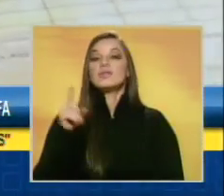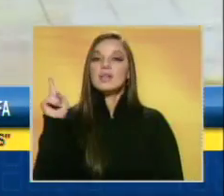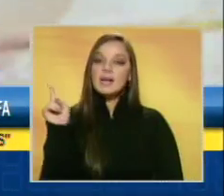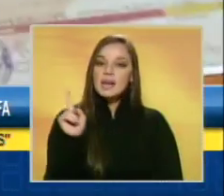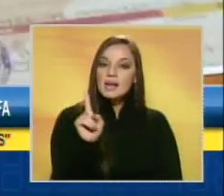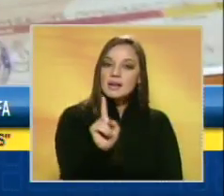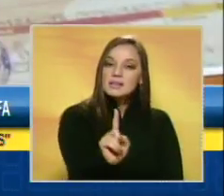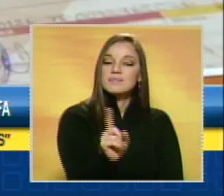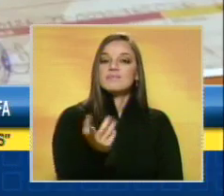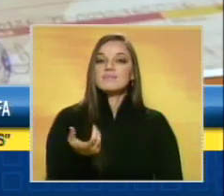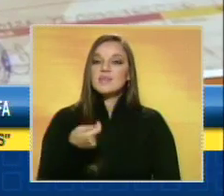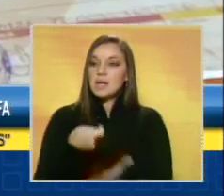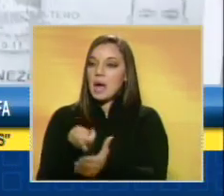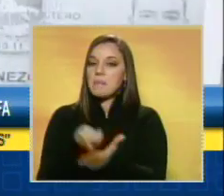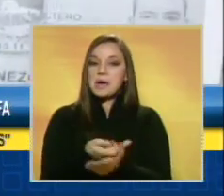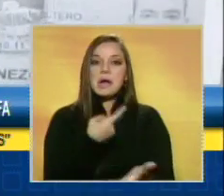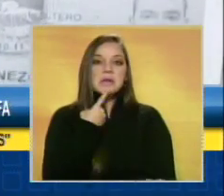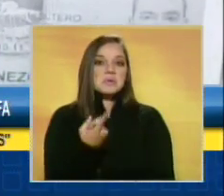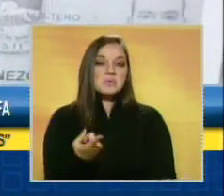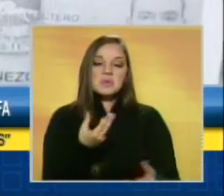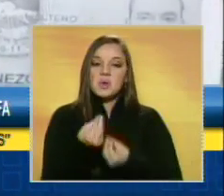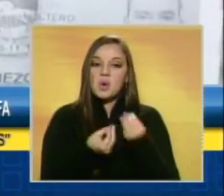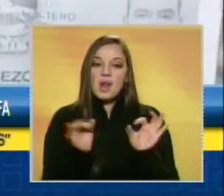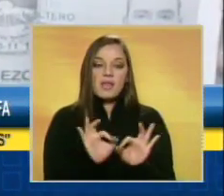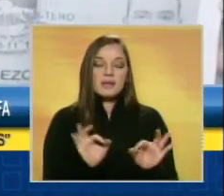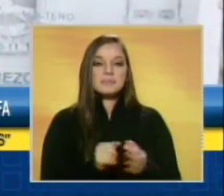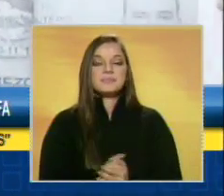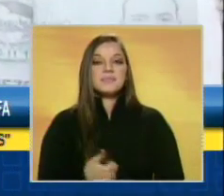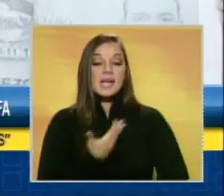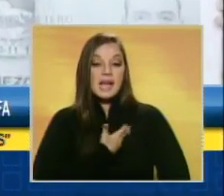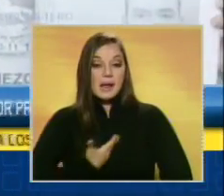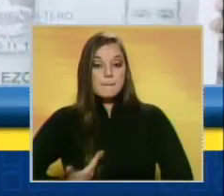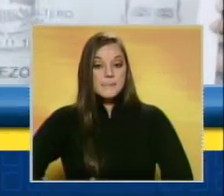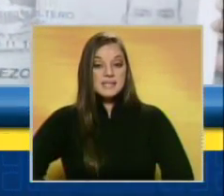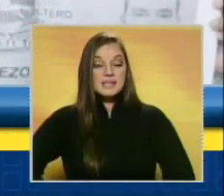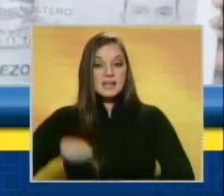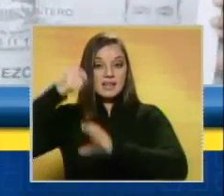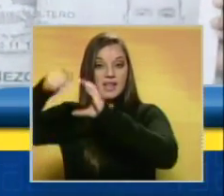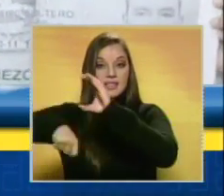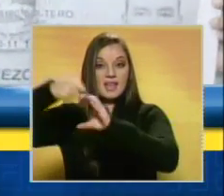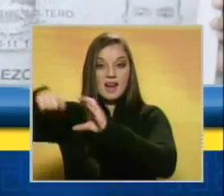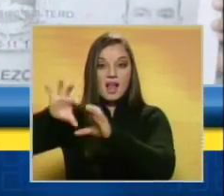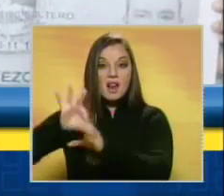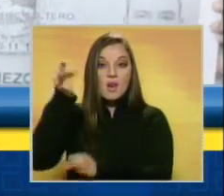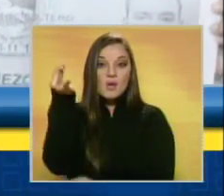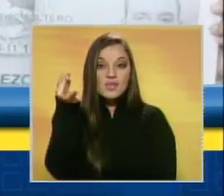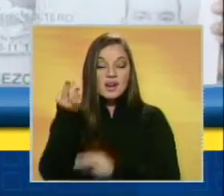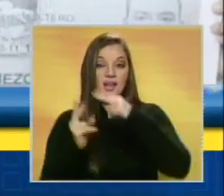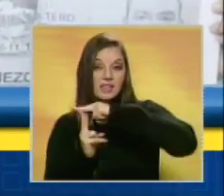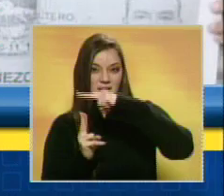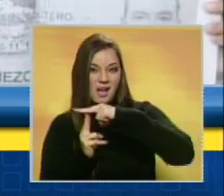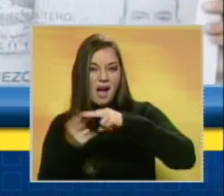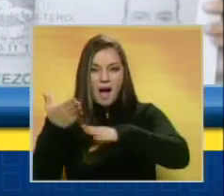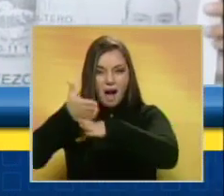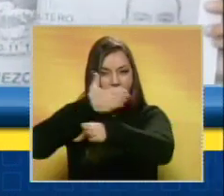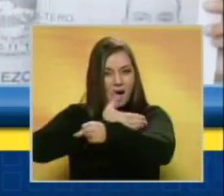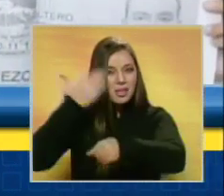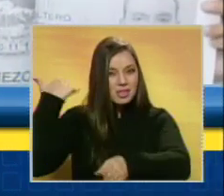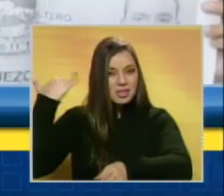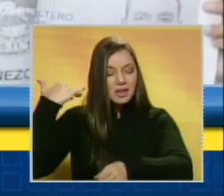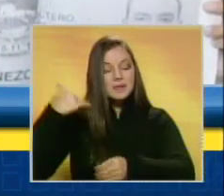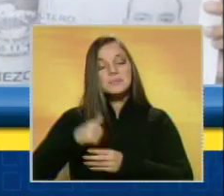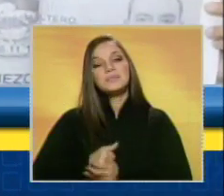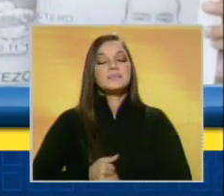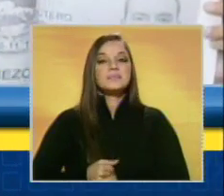Táchira. El presidente de la Lotería del Táchira, días antes de